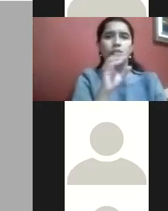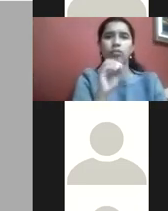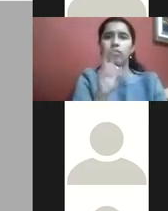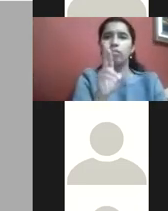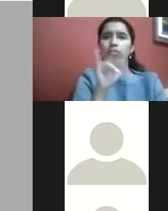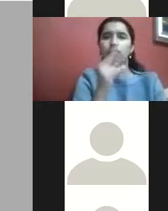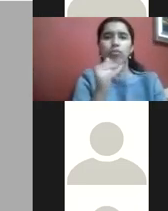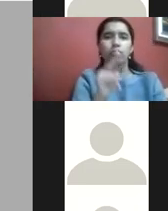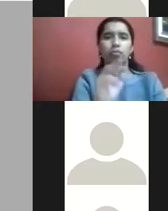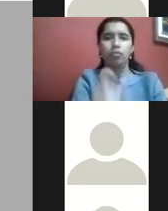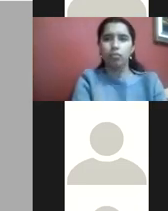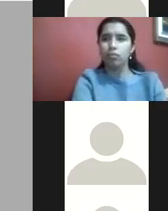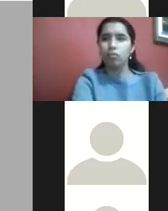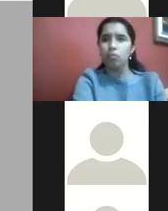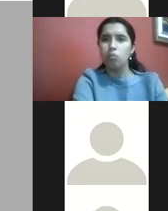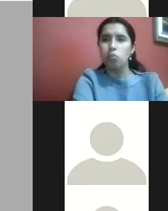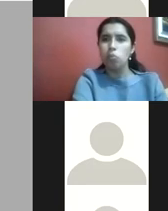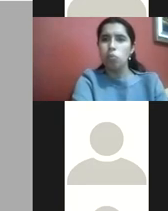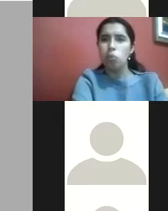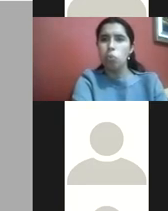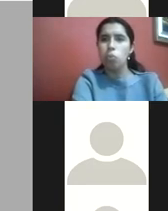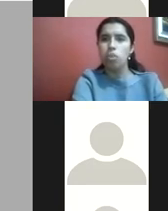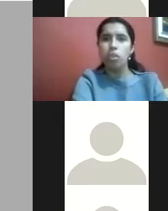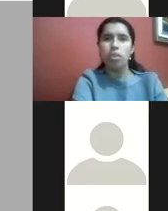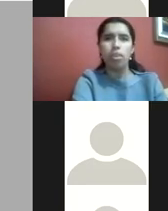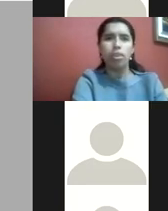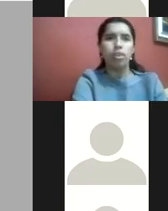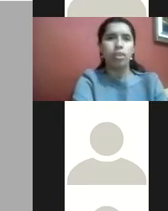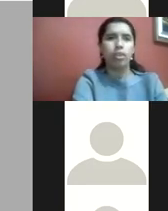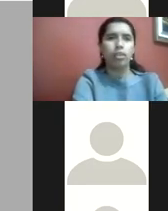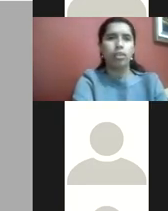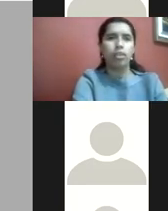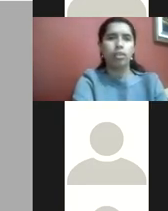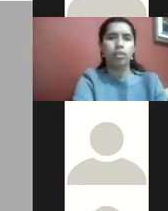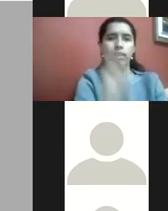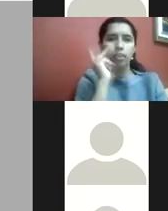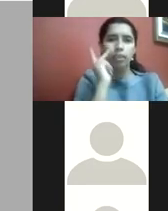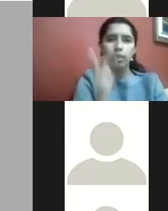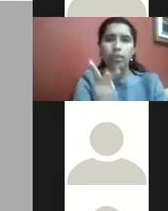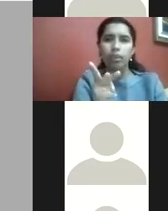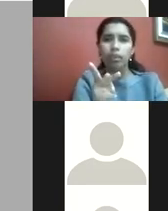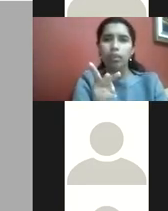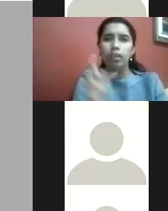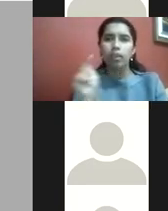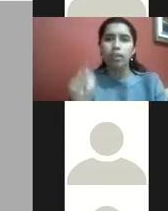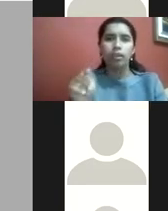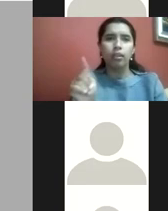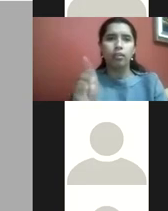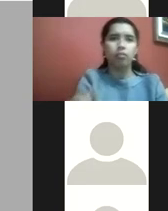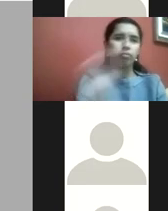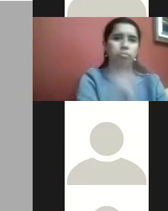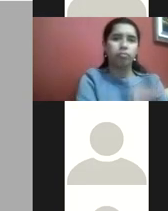ahorita nos sirve para pasar de este punto de vuelta al primero.